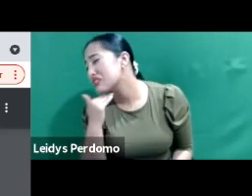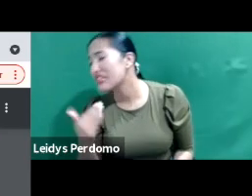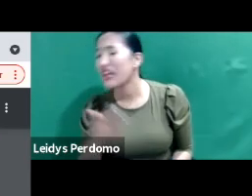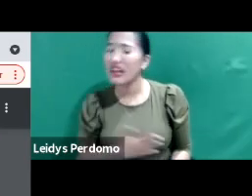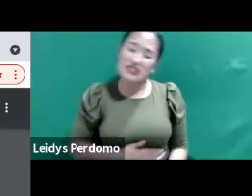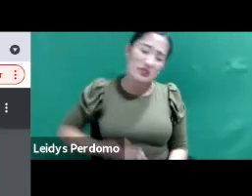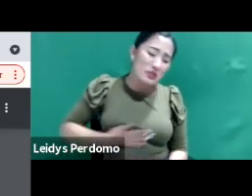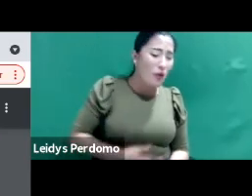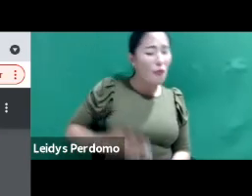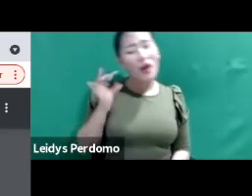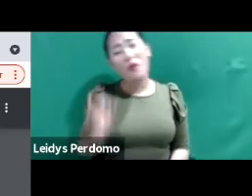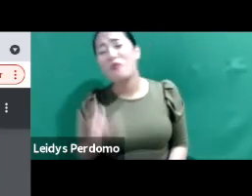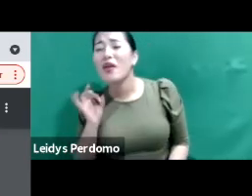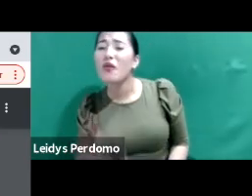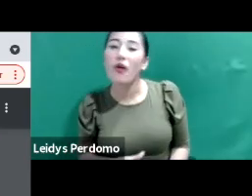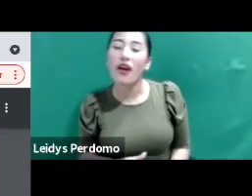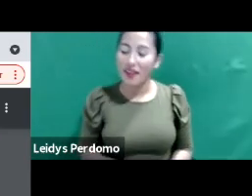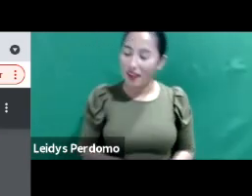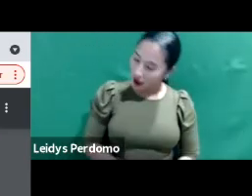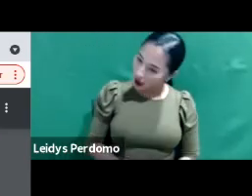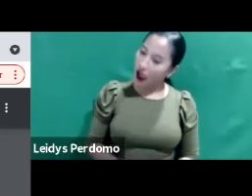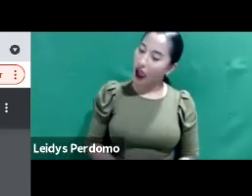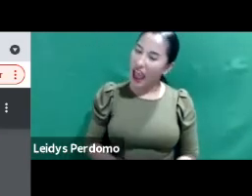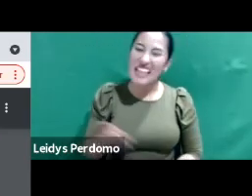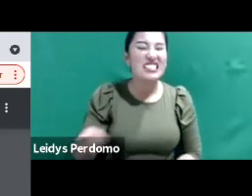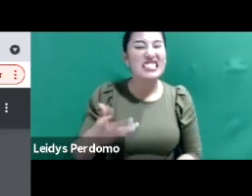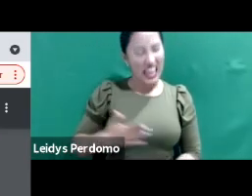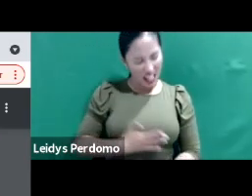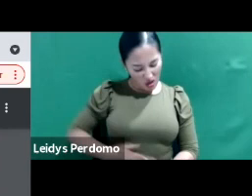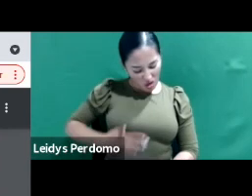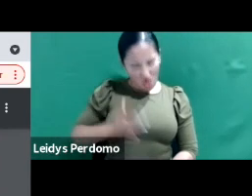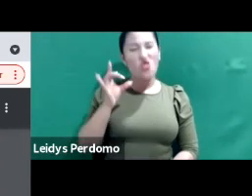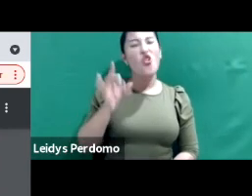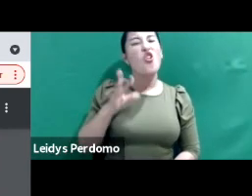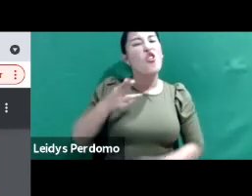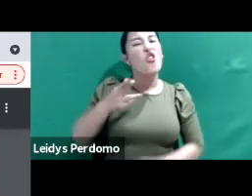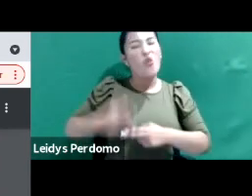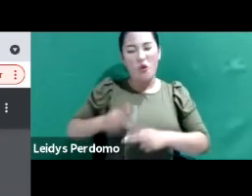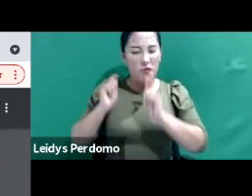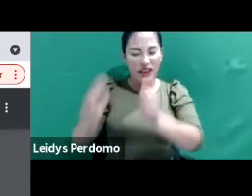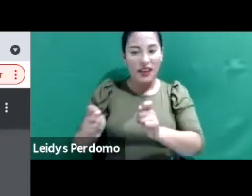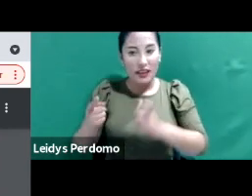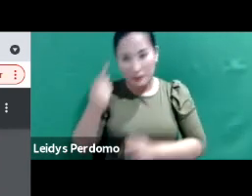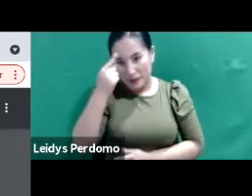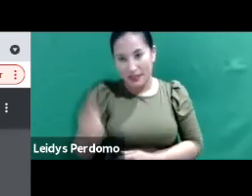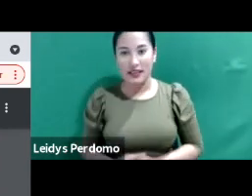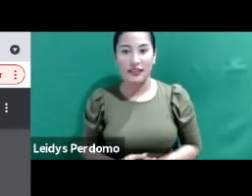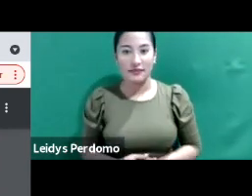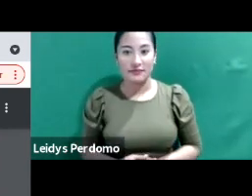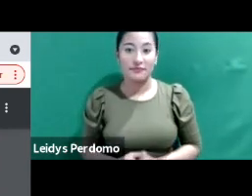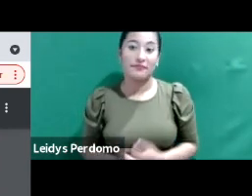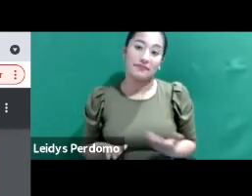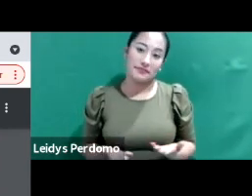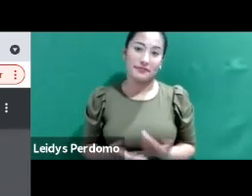estómago y eso, ¿cómo le podemos poner un nombre a ese dolor de estómago? No sé, mami, no se me ocurre. Bueno, ¿y qué tal si de